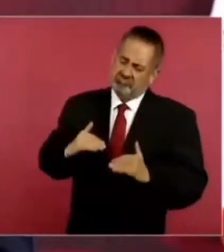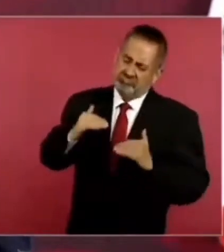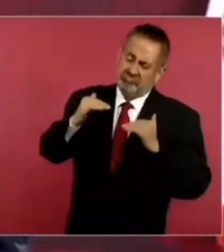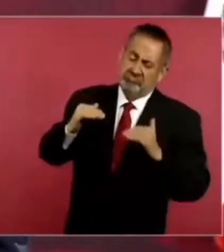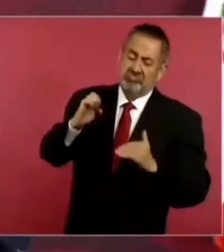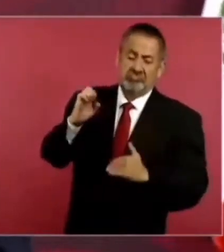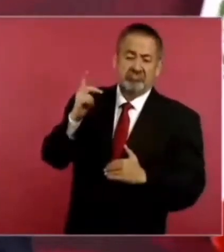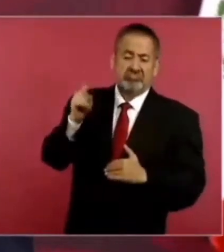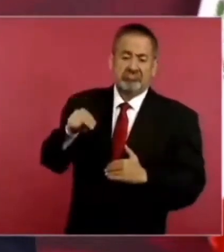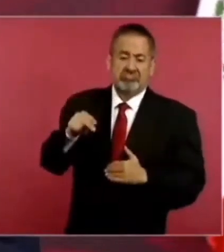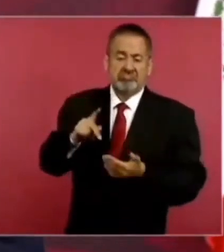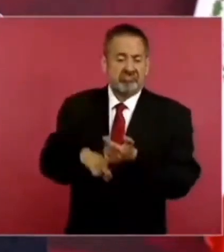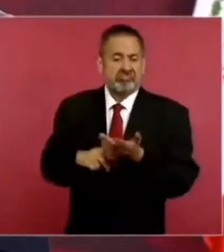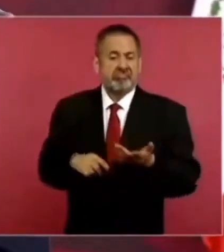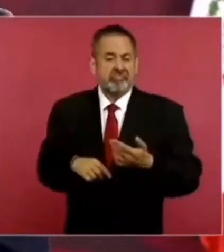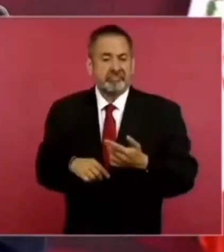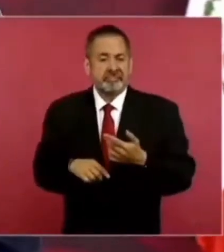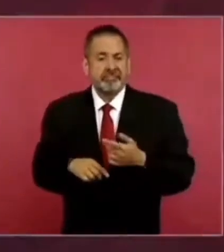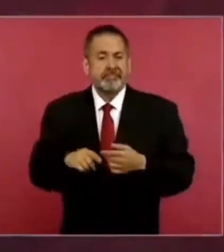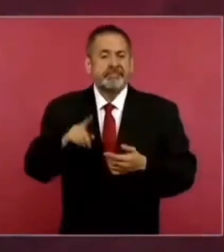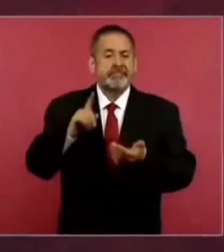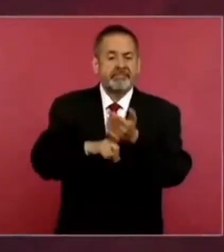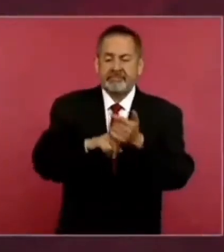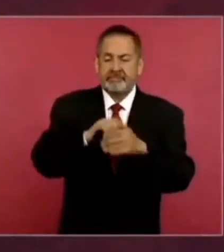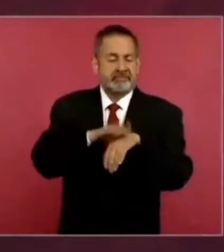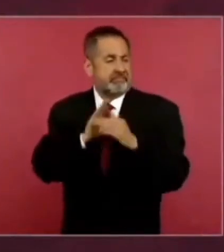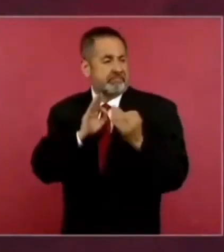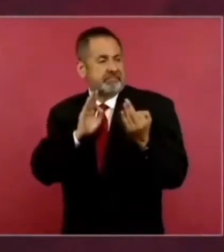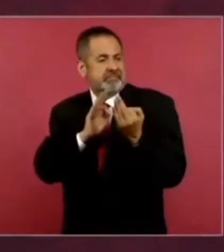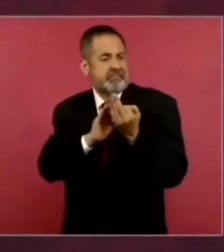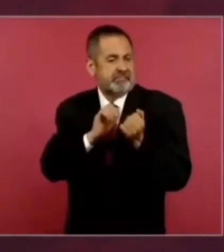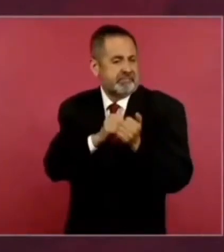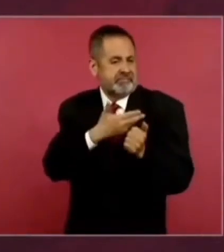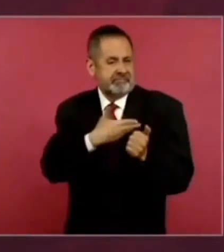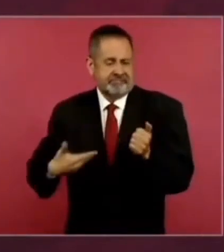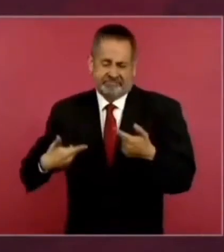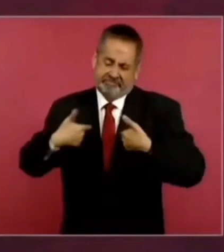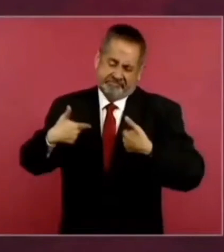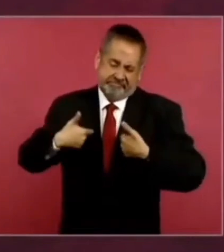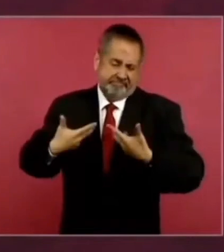porque supuestamente el jefe del Estado Mayor estaba más cerca del presidente